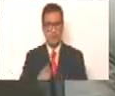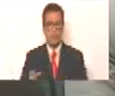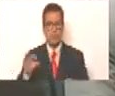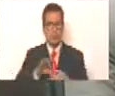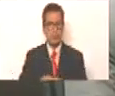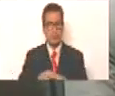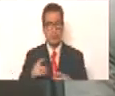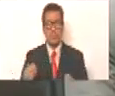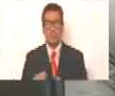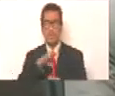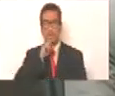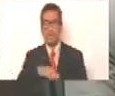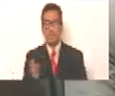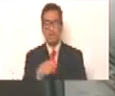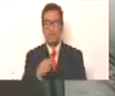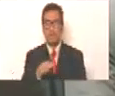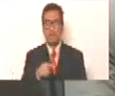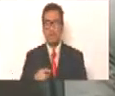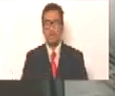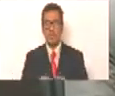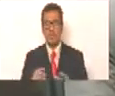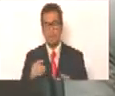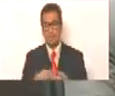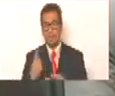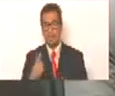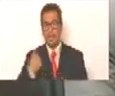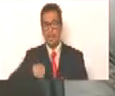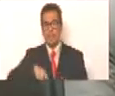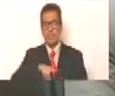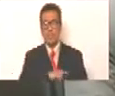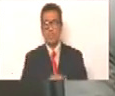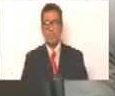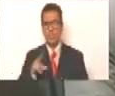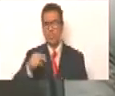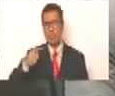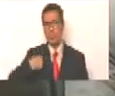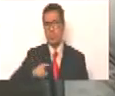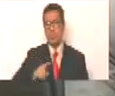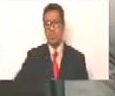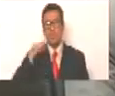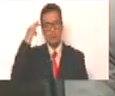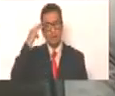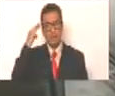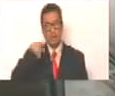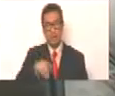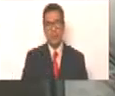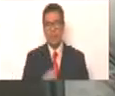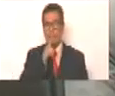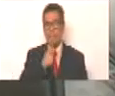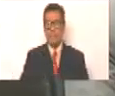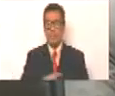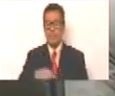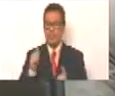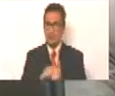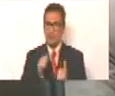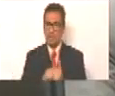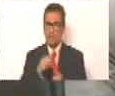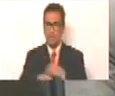históricas banderas de luchas comunes, pero nosotras no tenemos desmemoria de lo cruel y lo duro que pasamos a partir